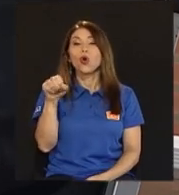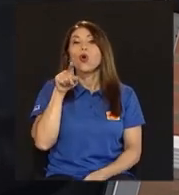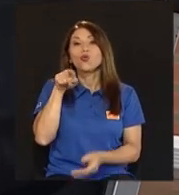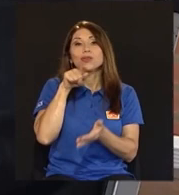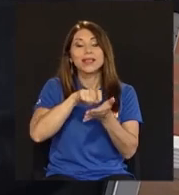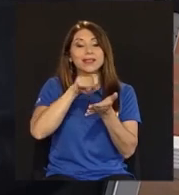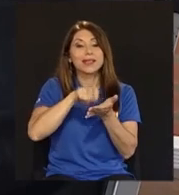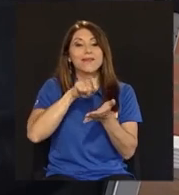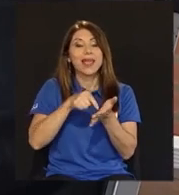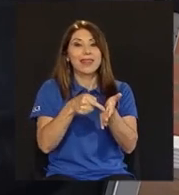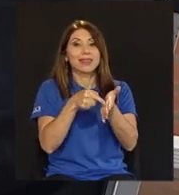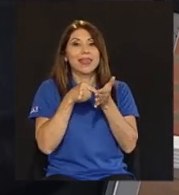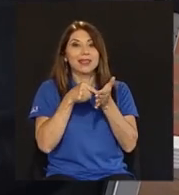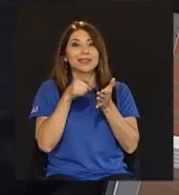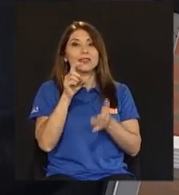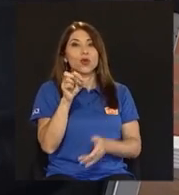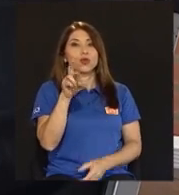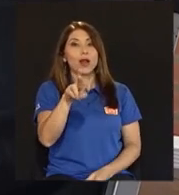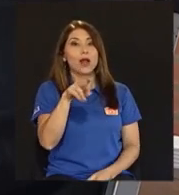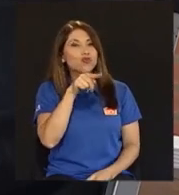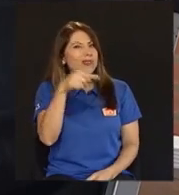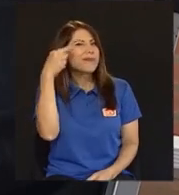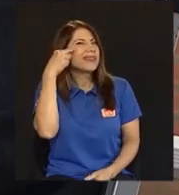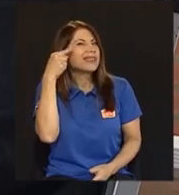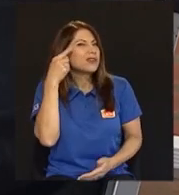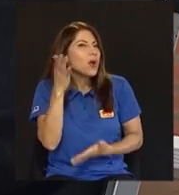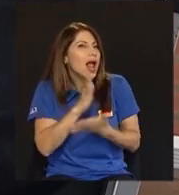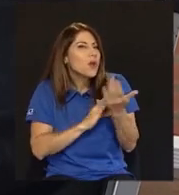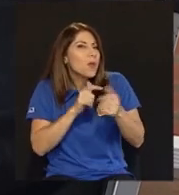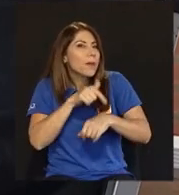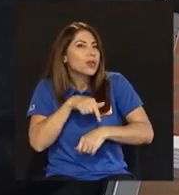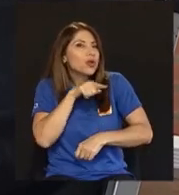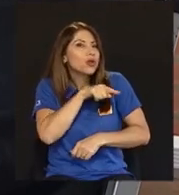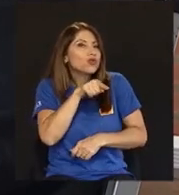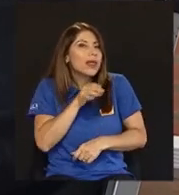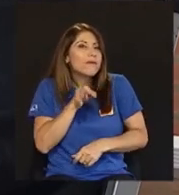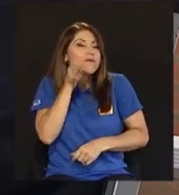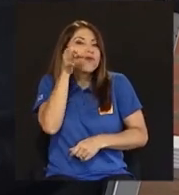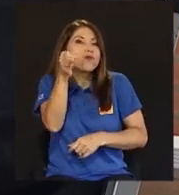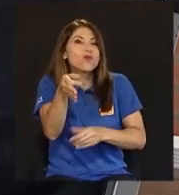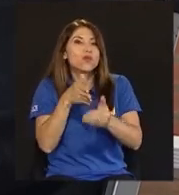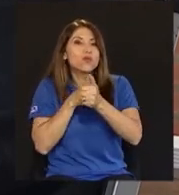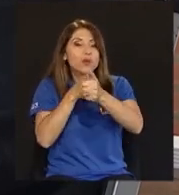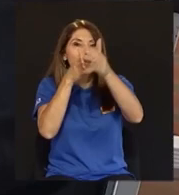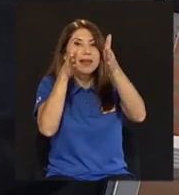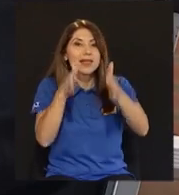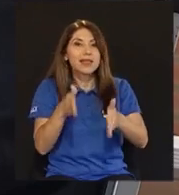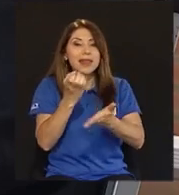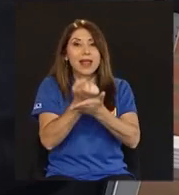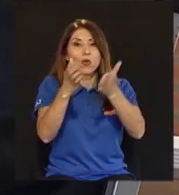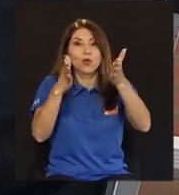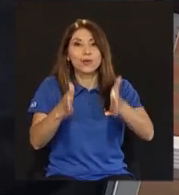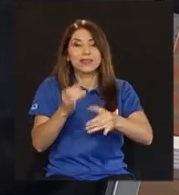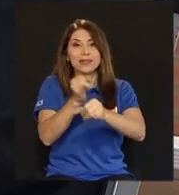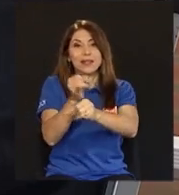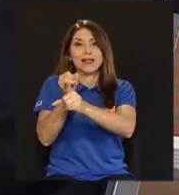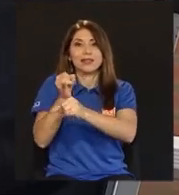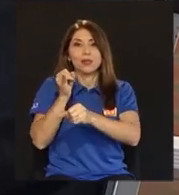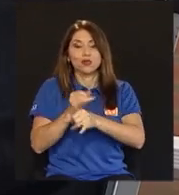usted iba a ser el líder de los economistas de la institución en el momento